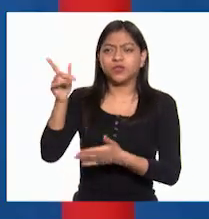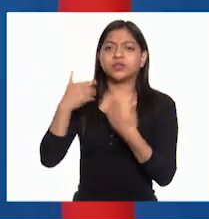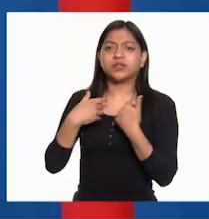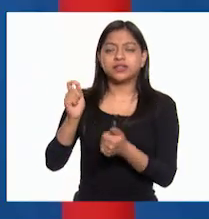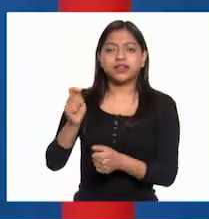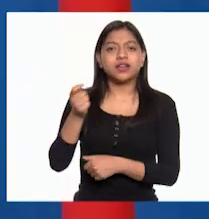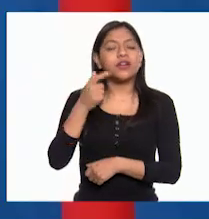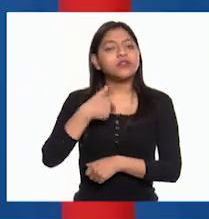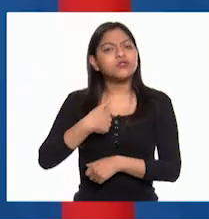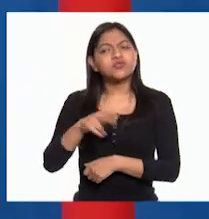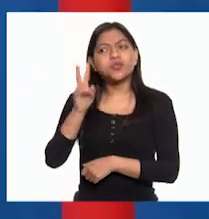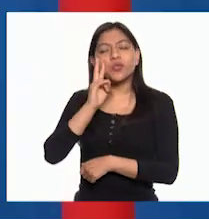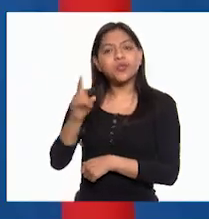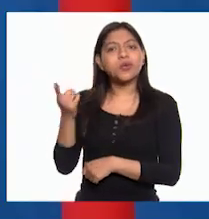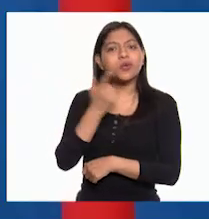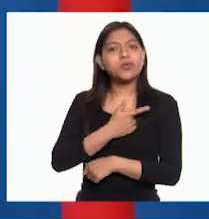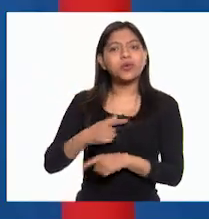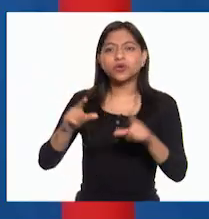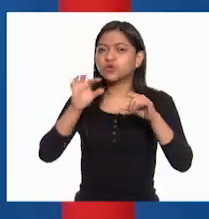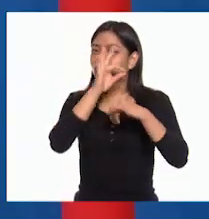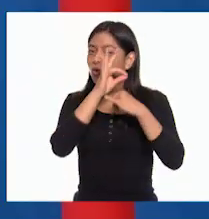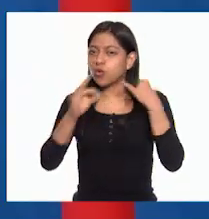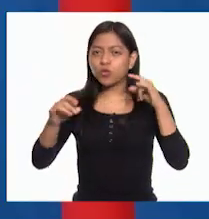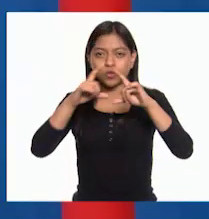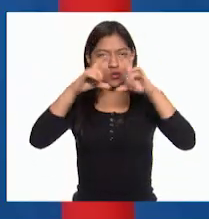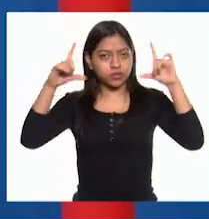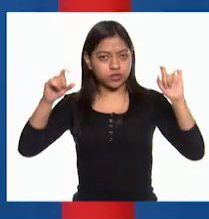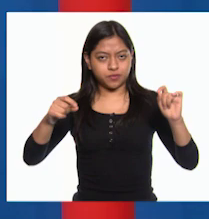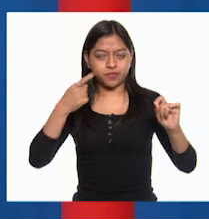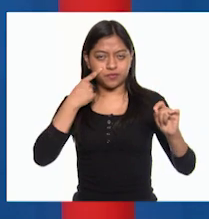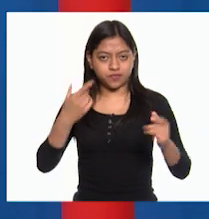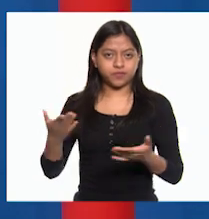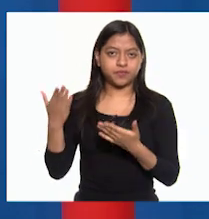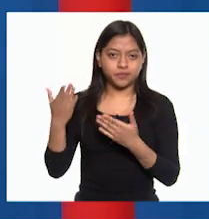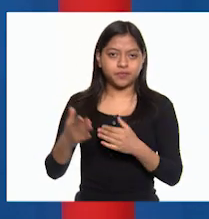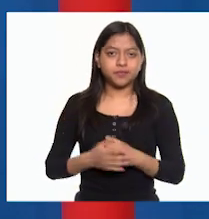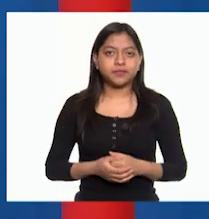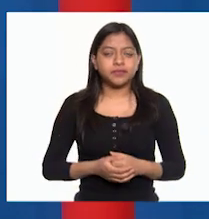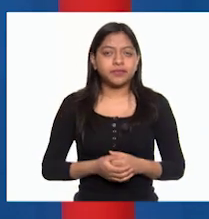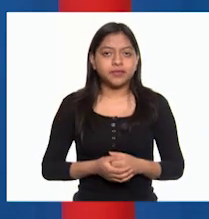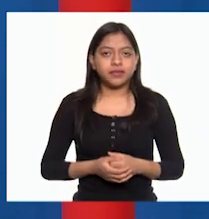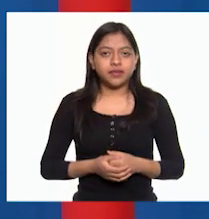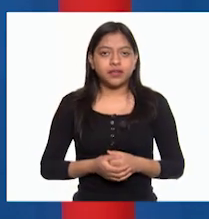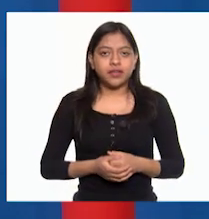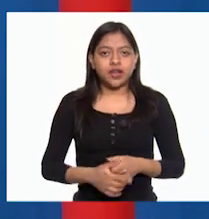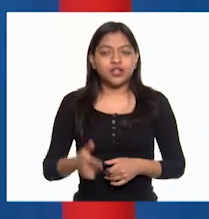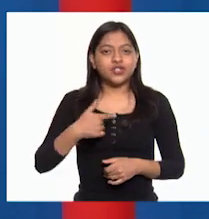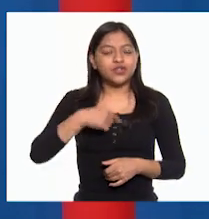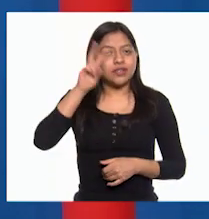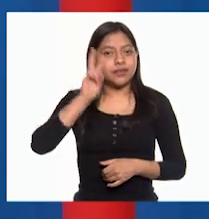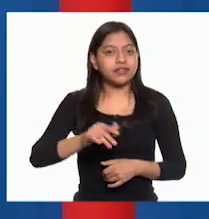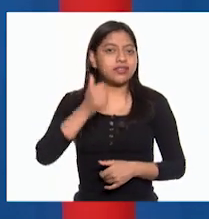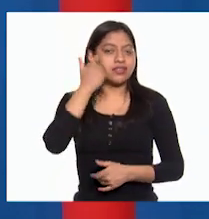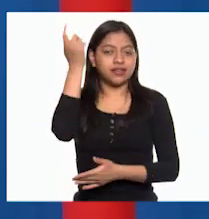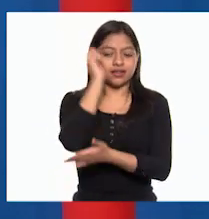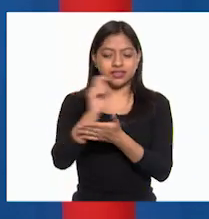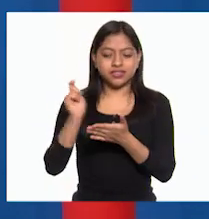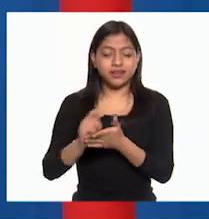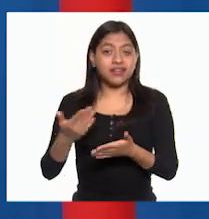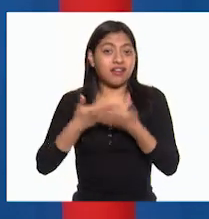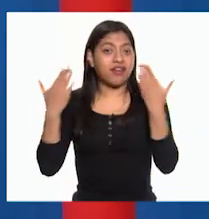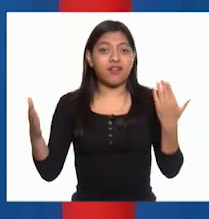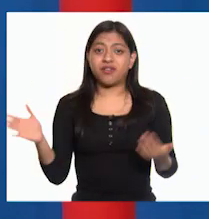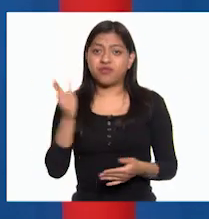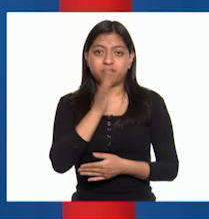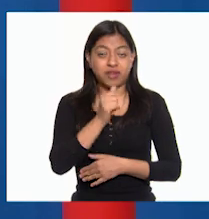llama mucho mi atención el último verso de la primera estrofa que dice: la no cumplida sed de la poesía, verso